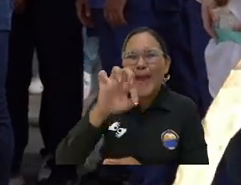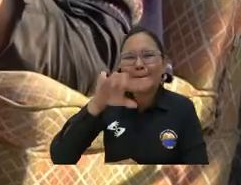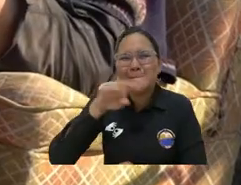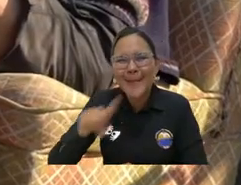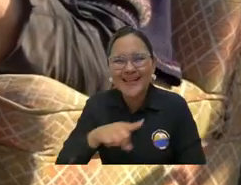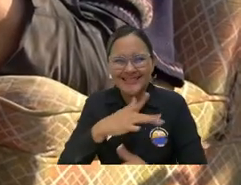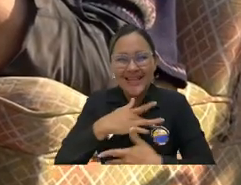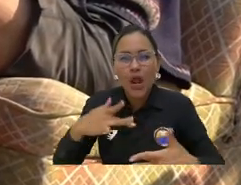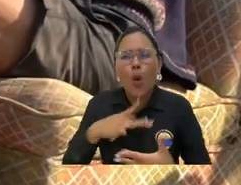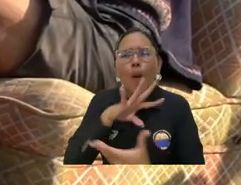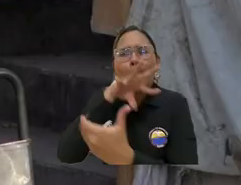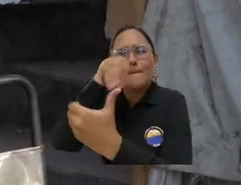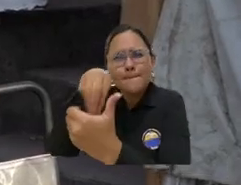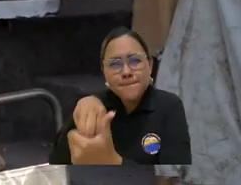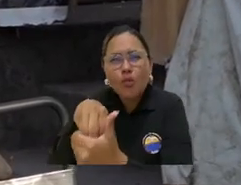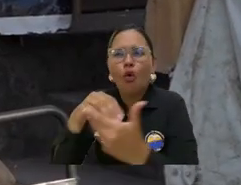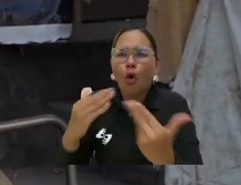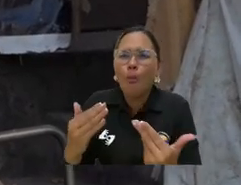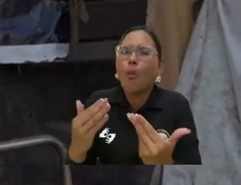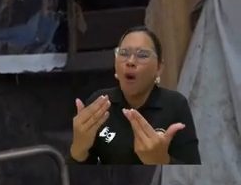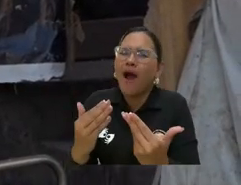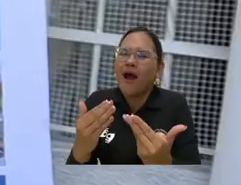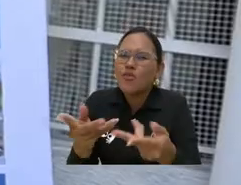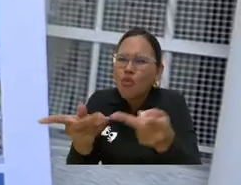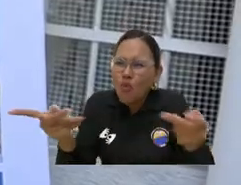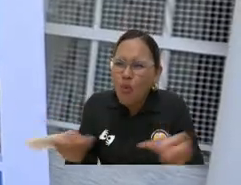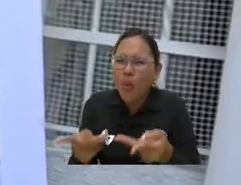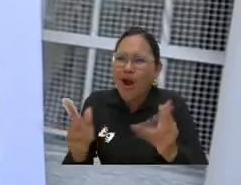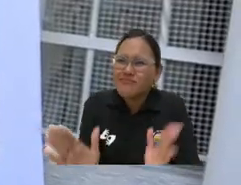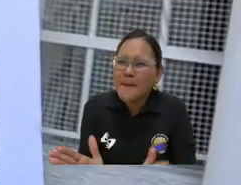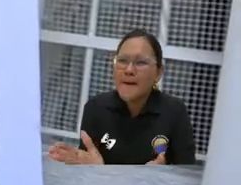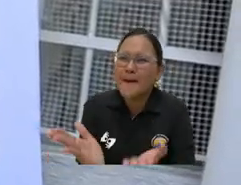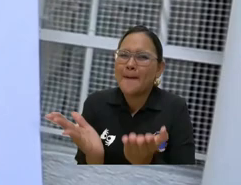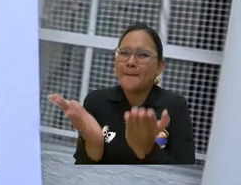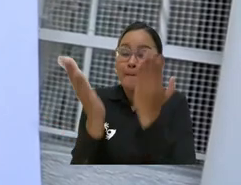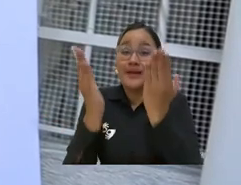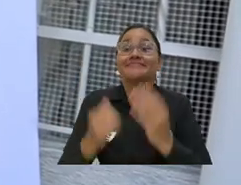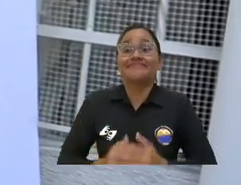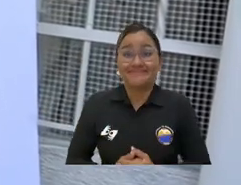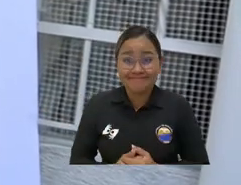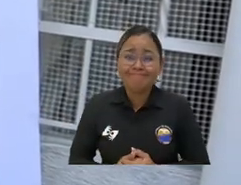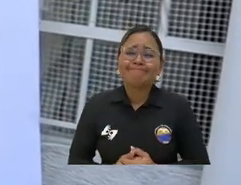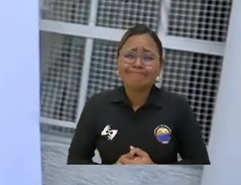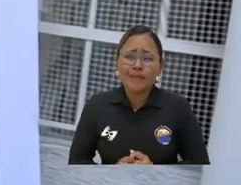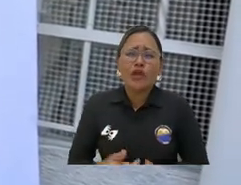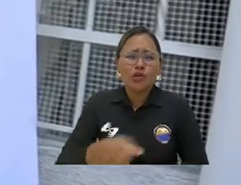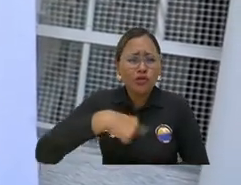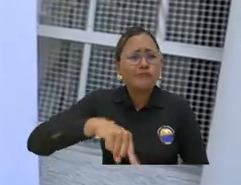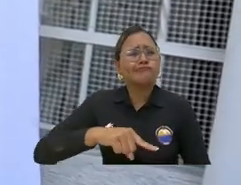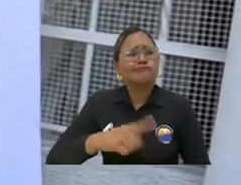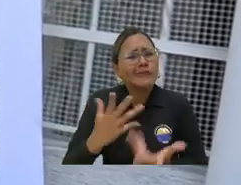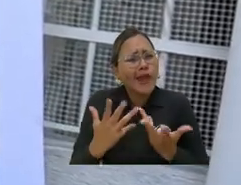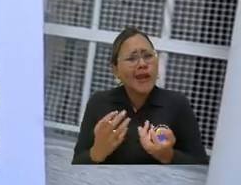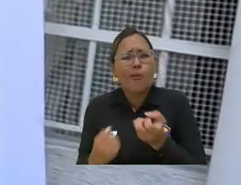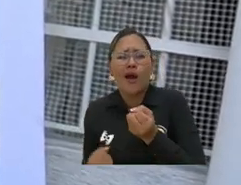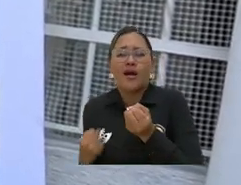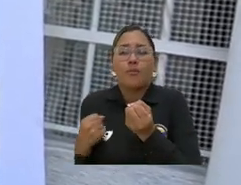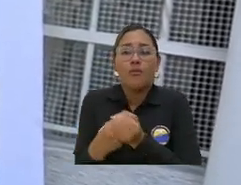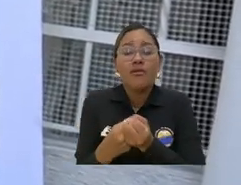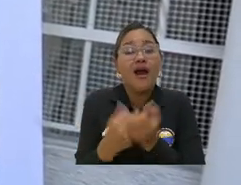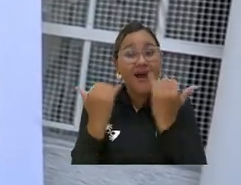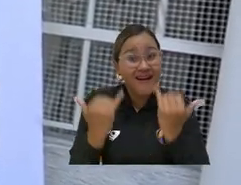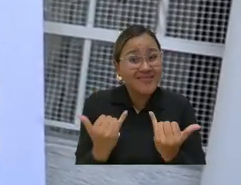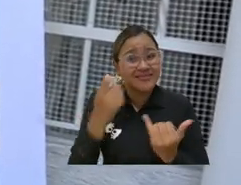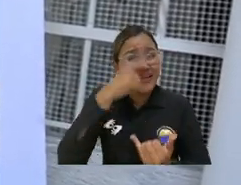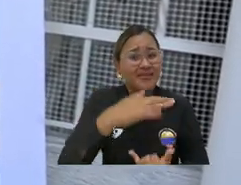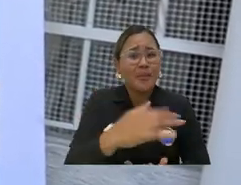de que algunos en sus centros propios puedan ser rehabilitados. Para apoyar y fortalecer una gran problemática que tenemos actualmente en